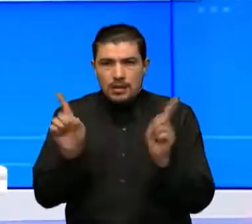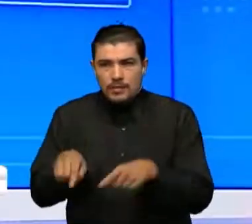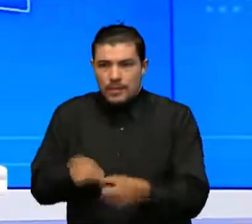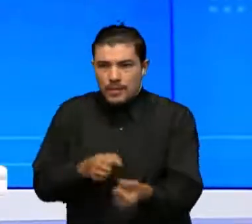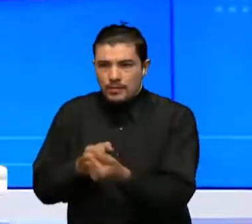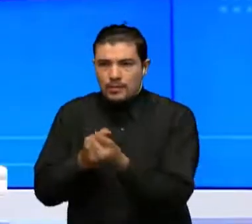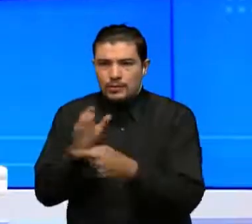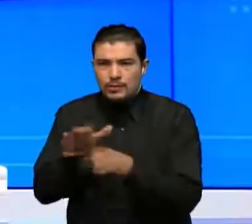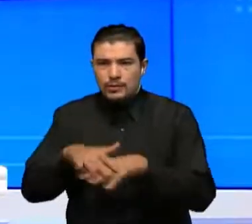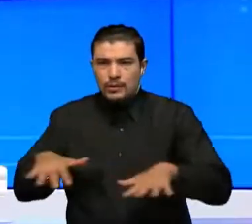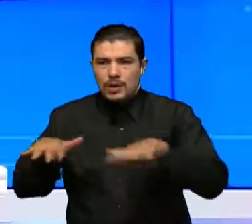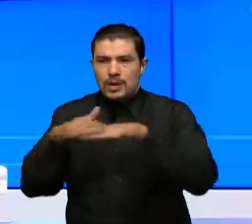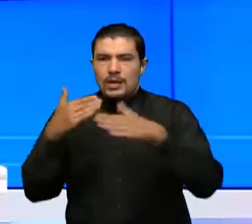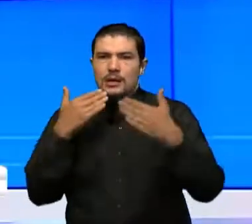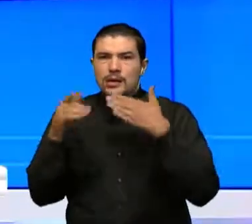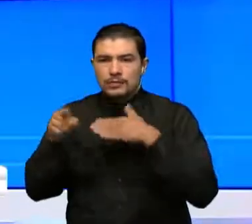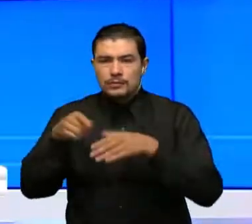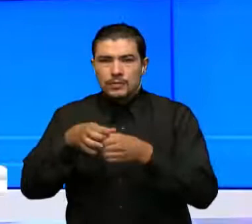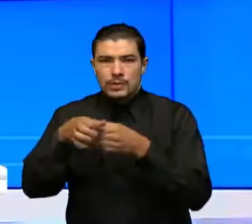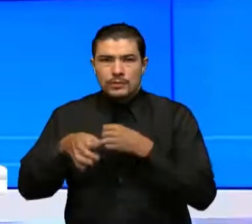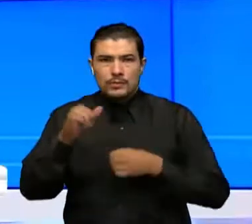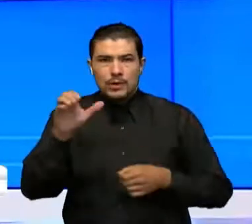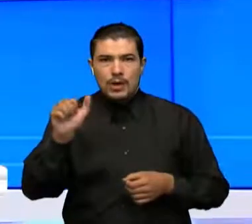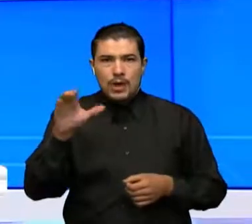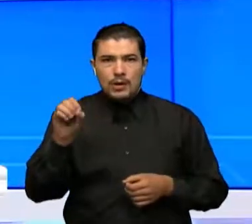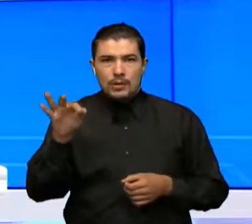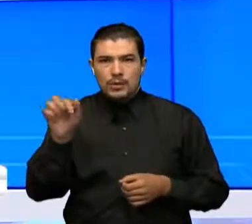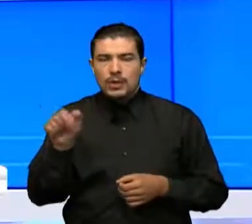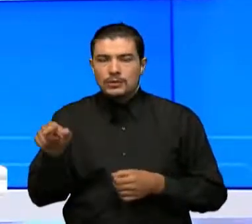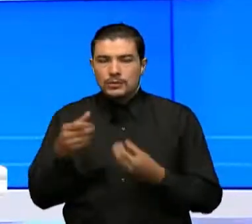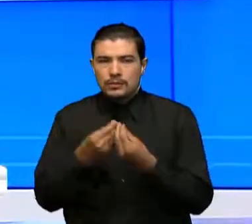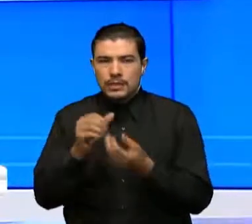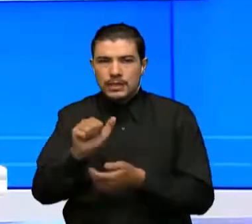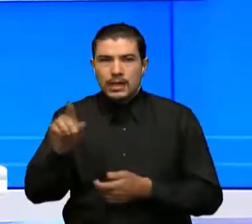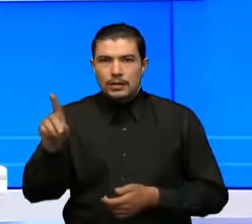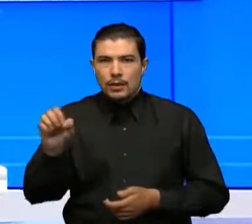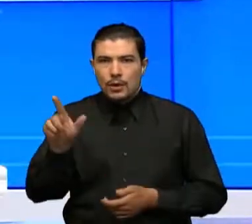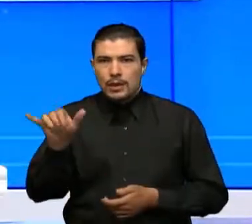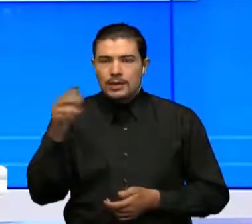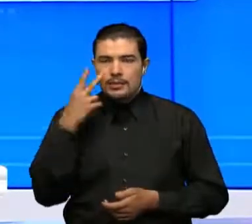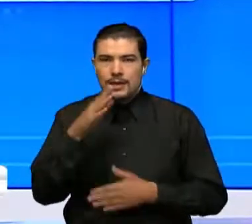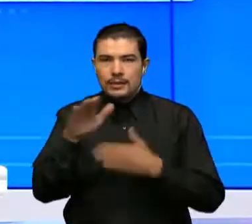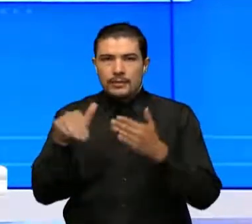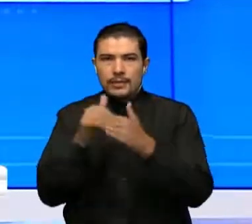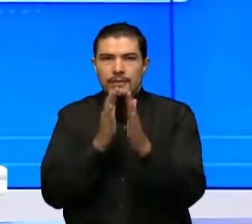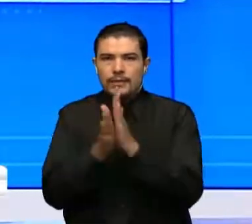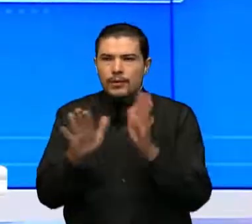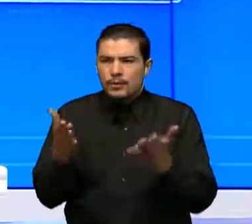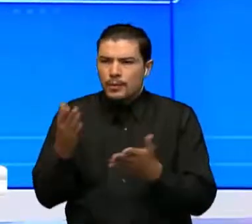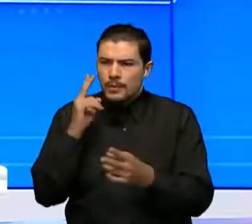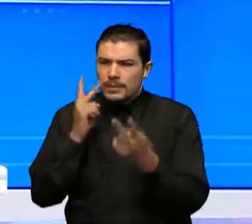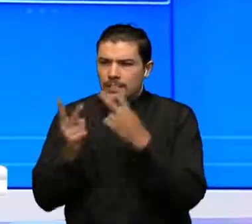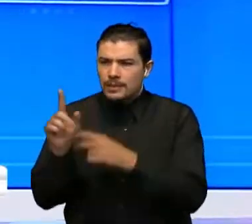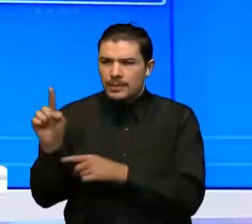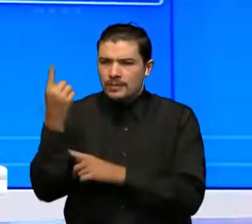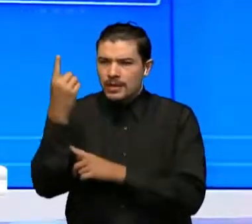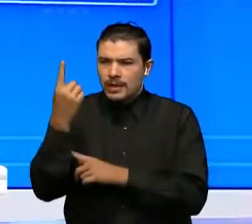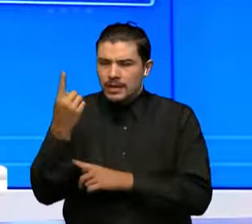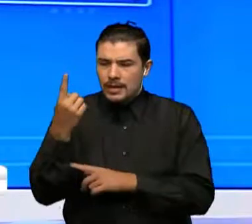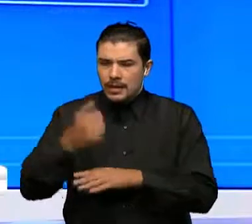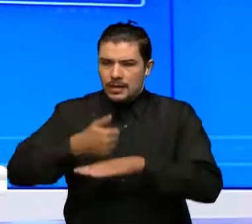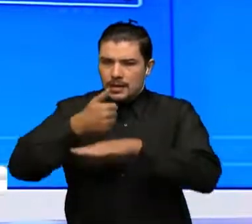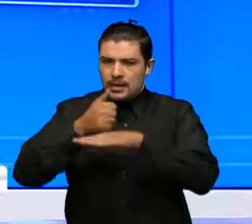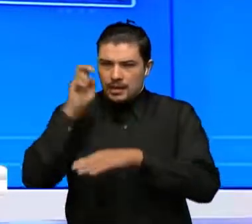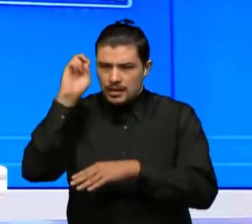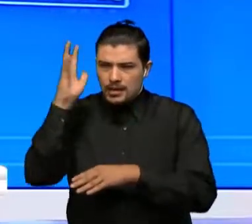al sector rural. Allí en Cácota se encuentra nuestra compañera Dolisiomara Niño. Doli, muy buenas tardes. ¿Cómo se dio esta visita del primer mandatario norte santandereano